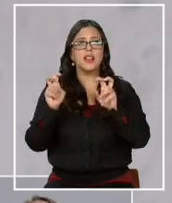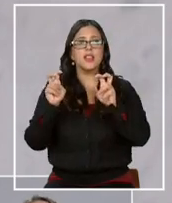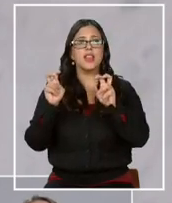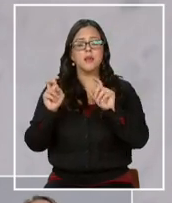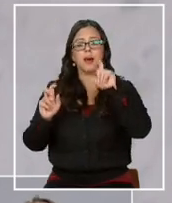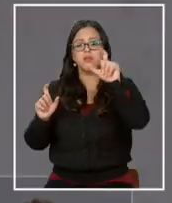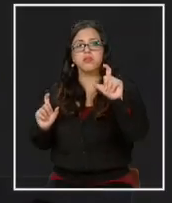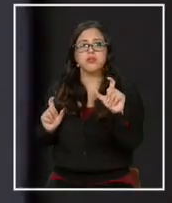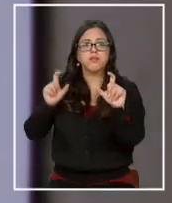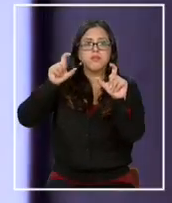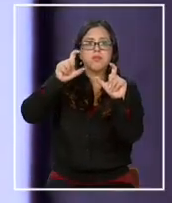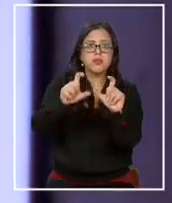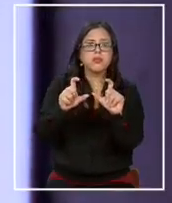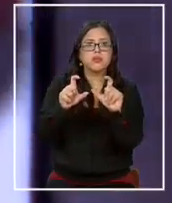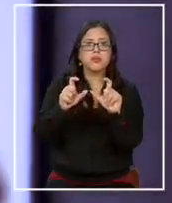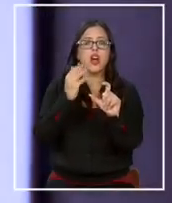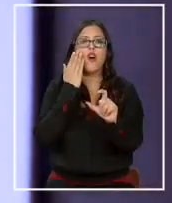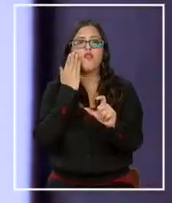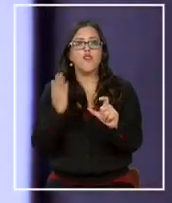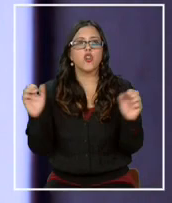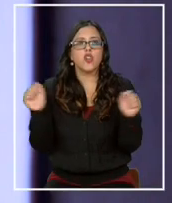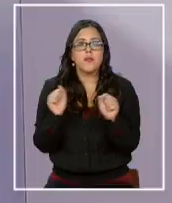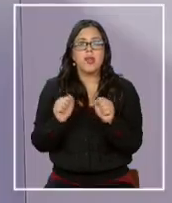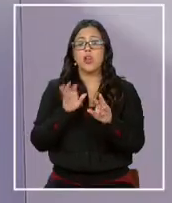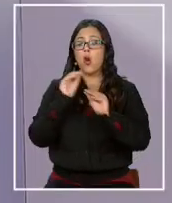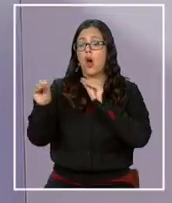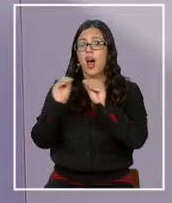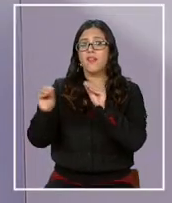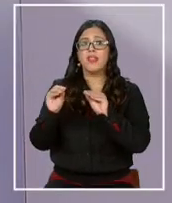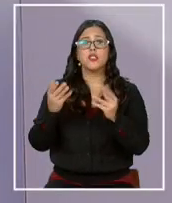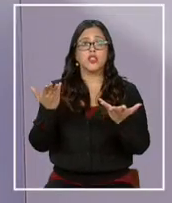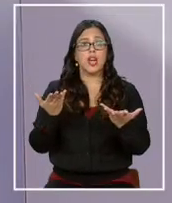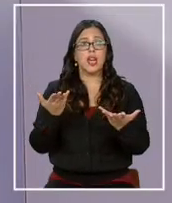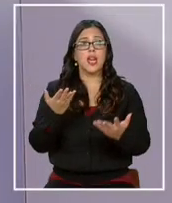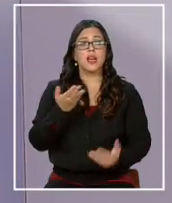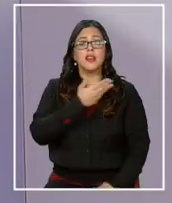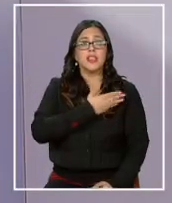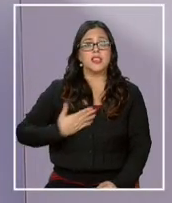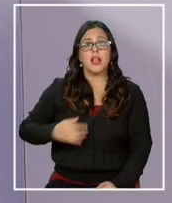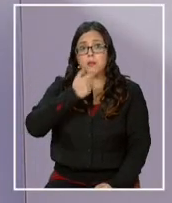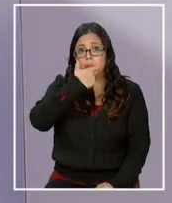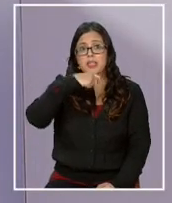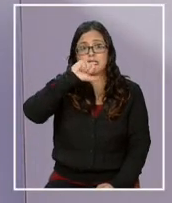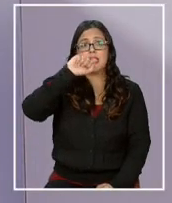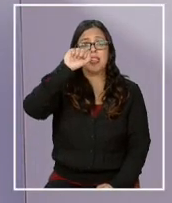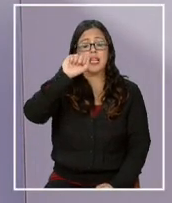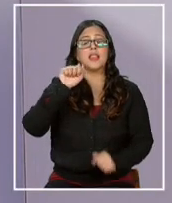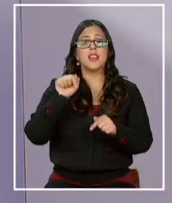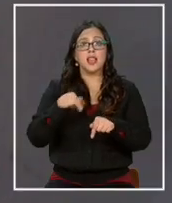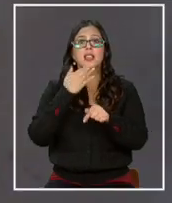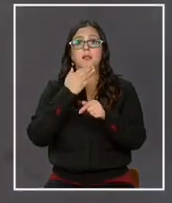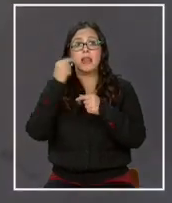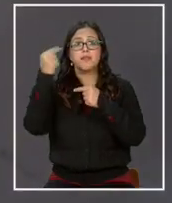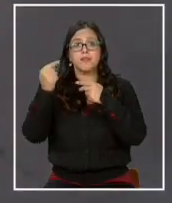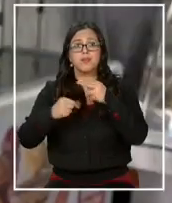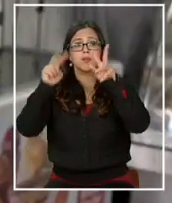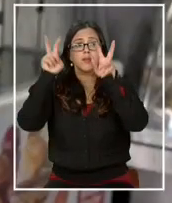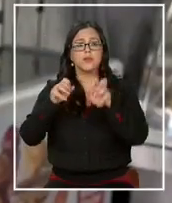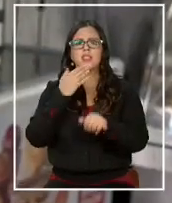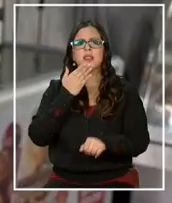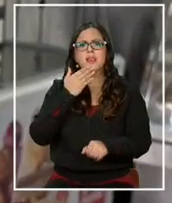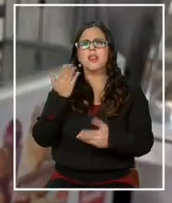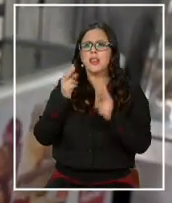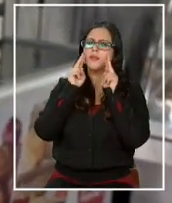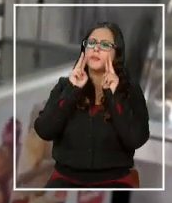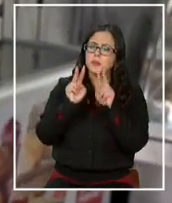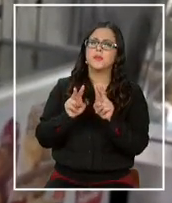aporte adicional. Anuncios del mandatario que también se replicaron en otras materias. Una de ellas es la que más ruido ha generado